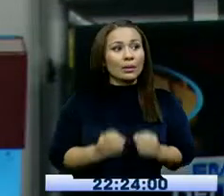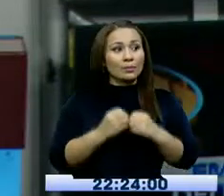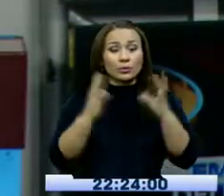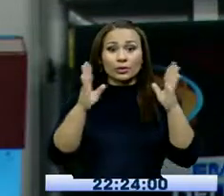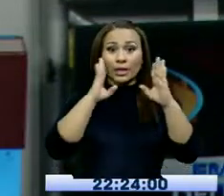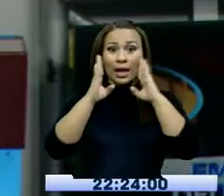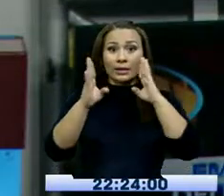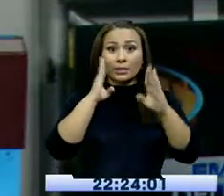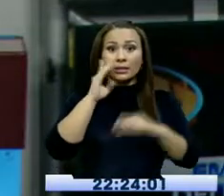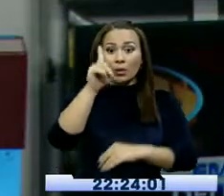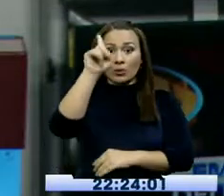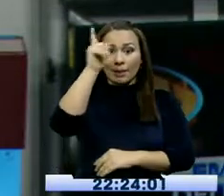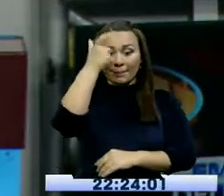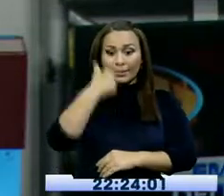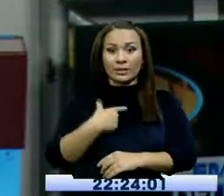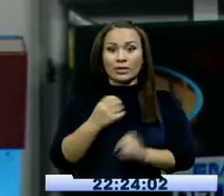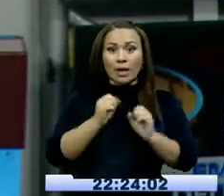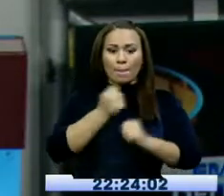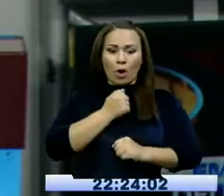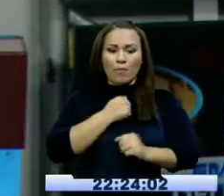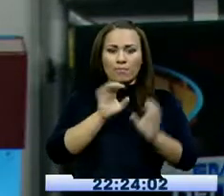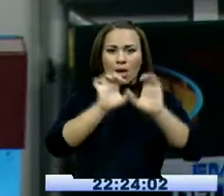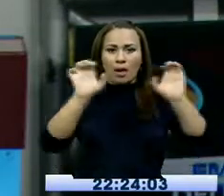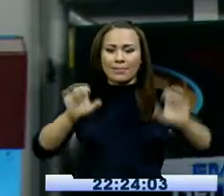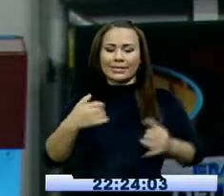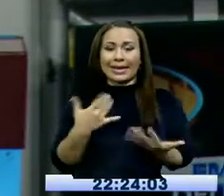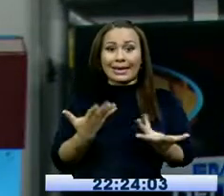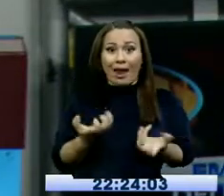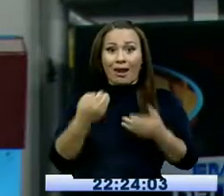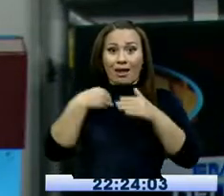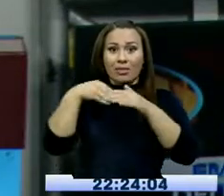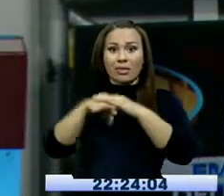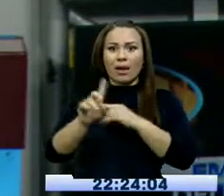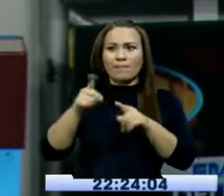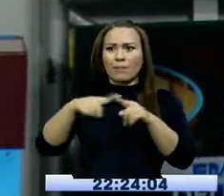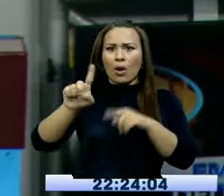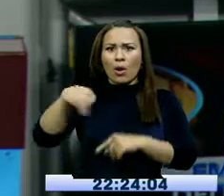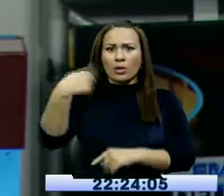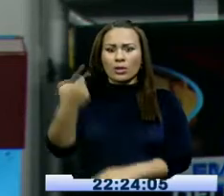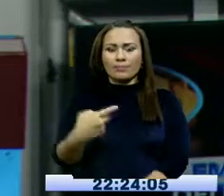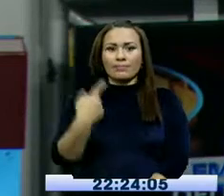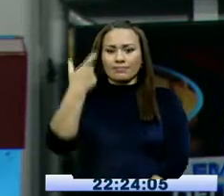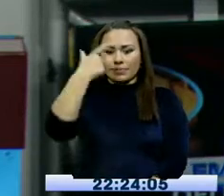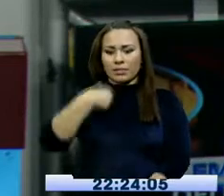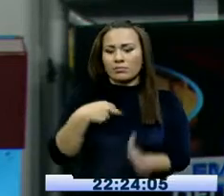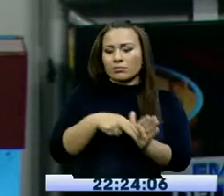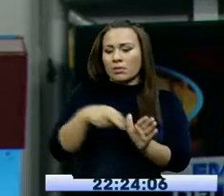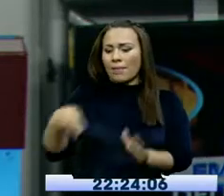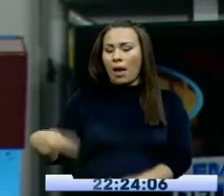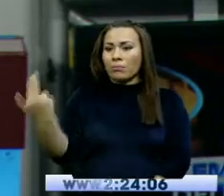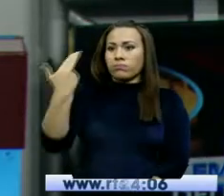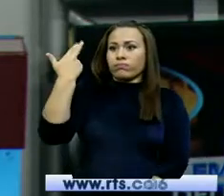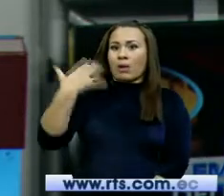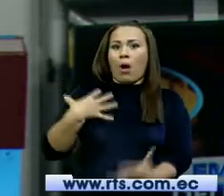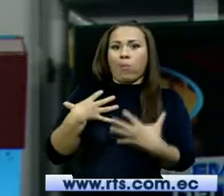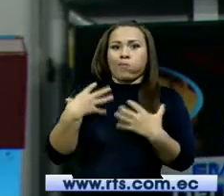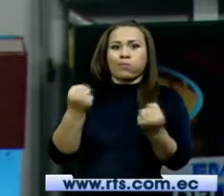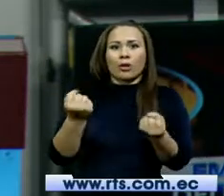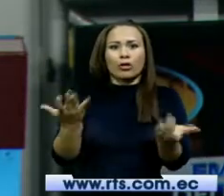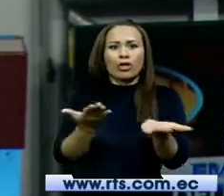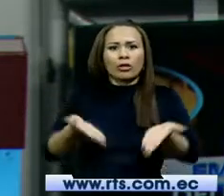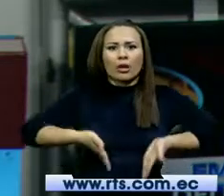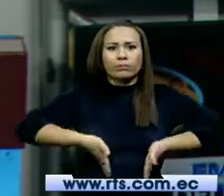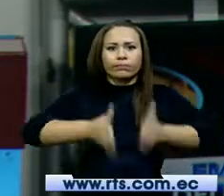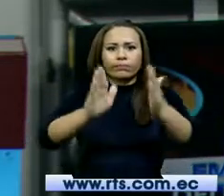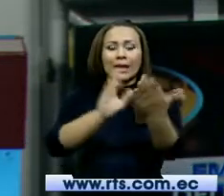Mucha atención, un empresario fue interceptado por presuntos delincuentes que lo amenazaron con arma en mano para robarle en el kilómetro 7.5